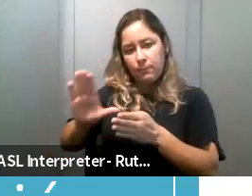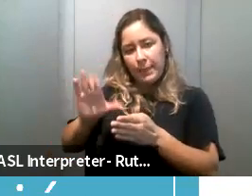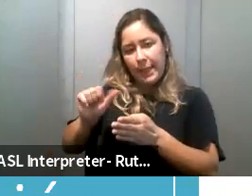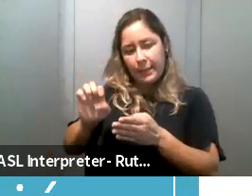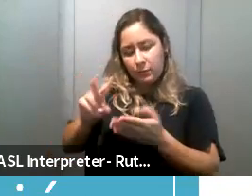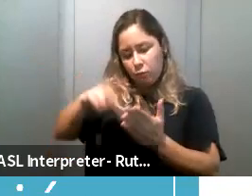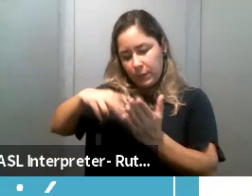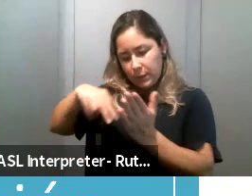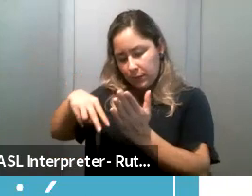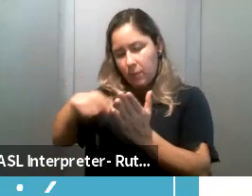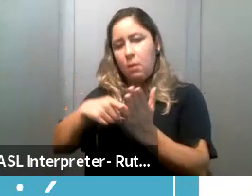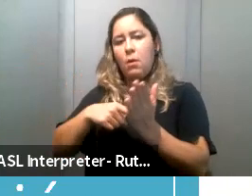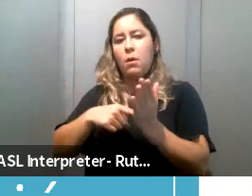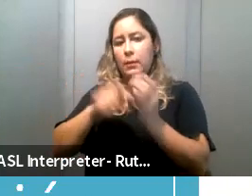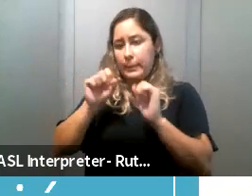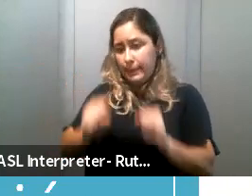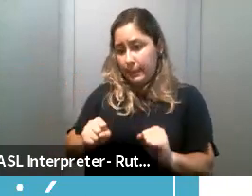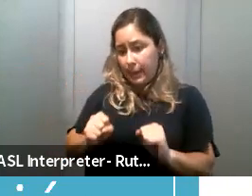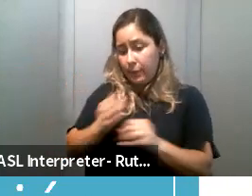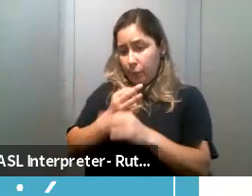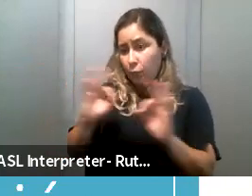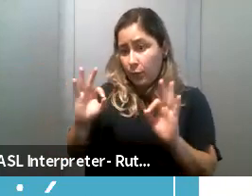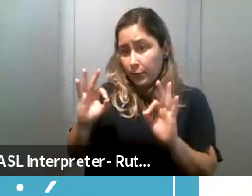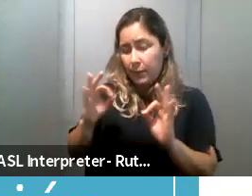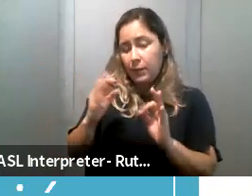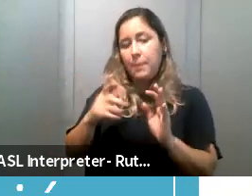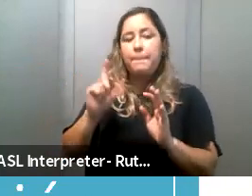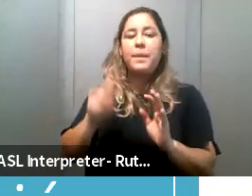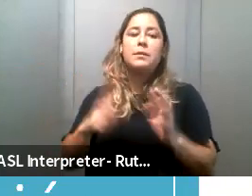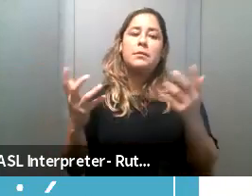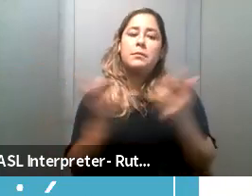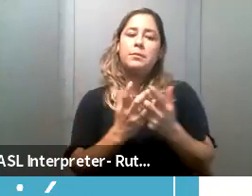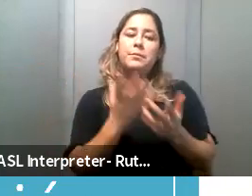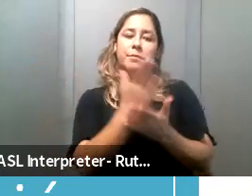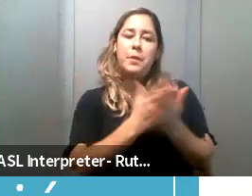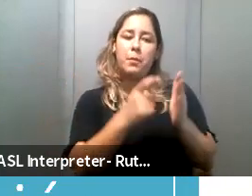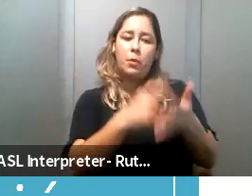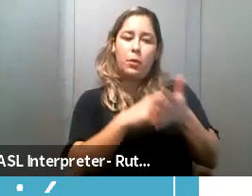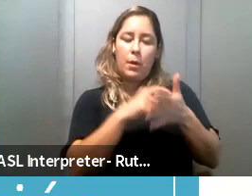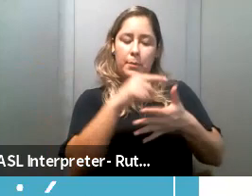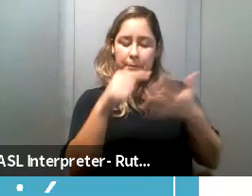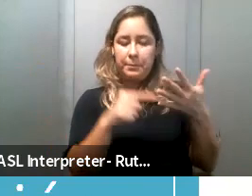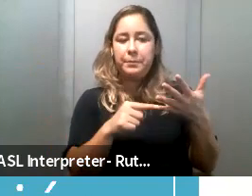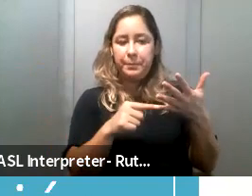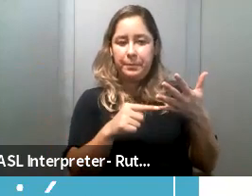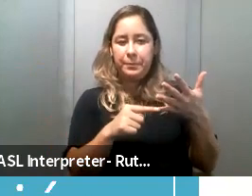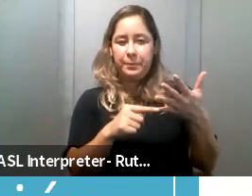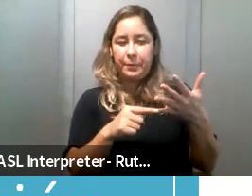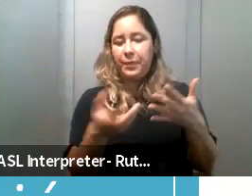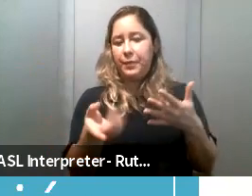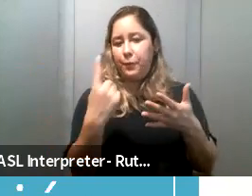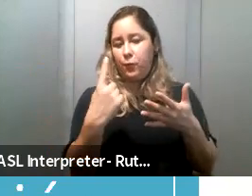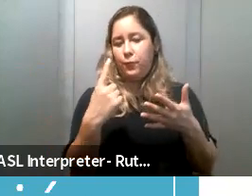persona usando algunos requisitos. Y eso es la primera